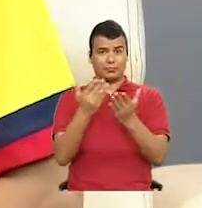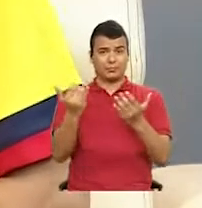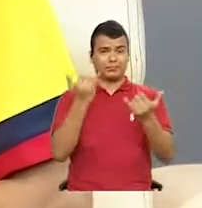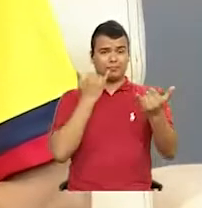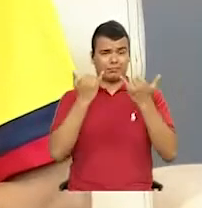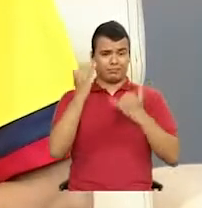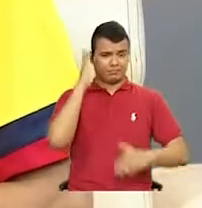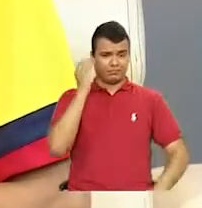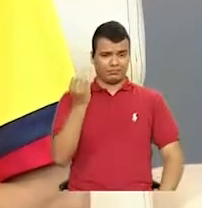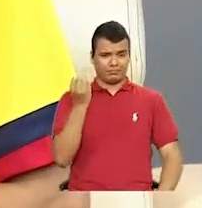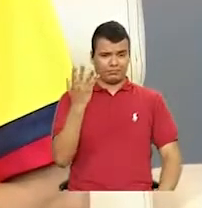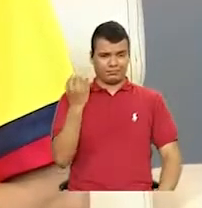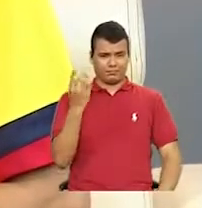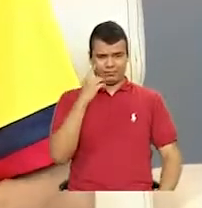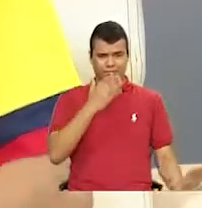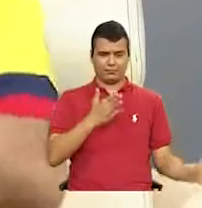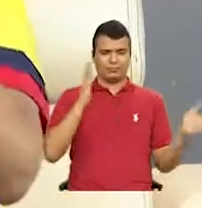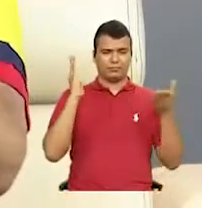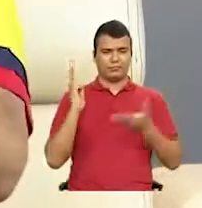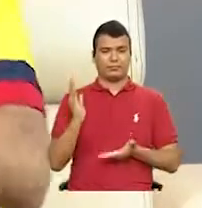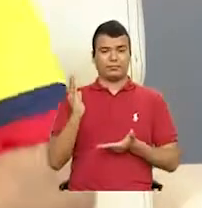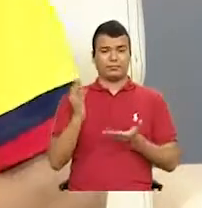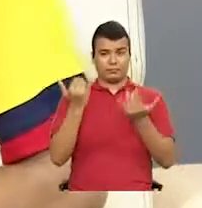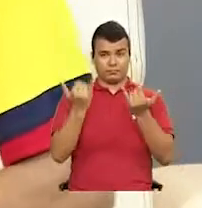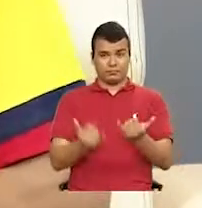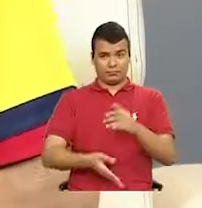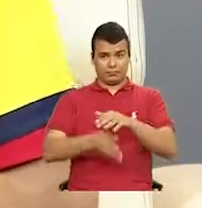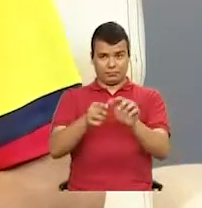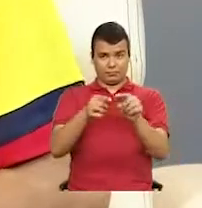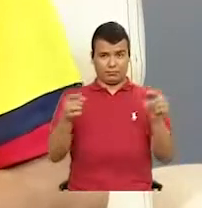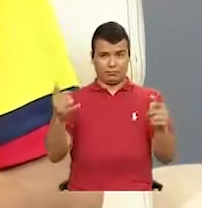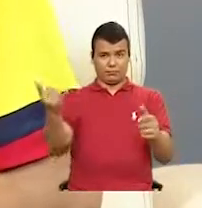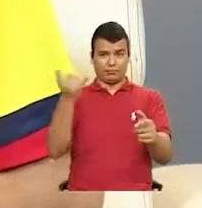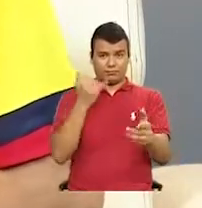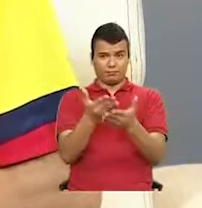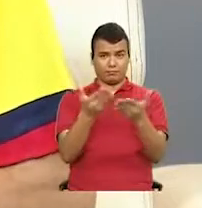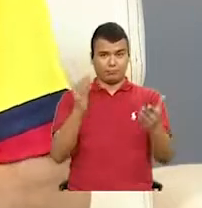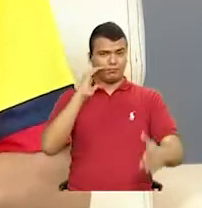el 524-3536. Así que esperamos las llamadas de